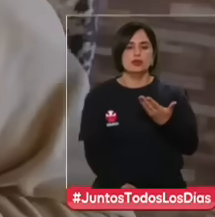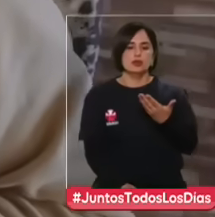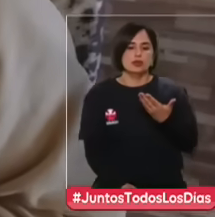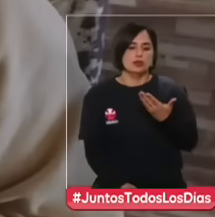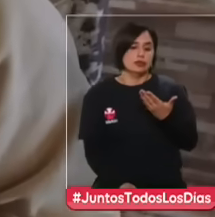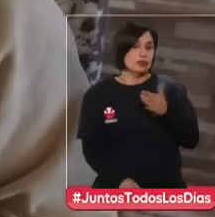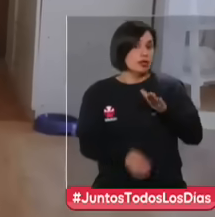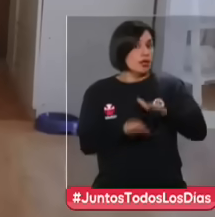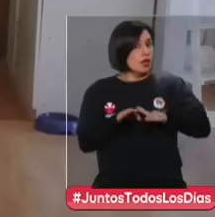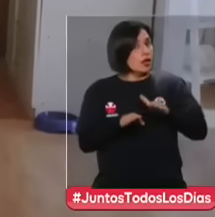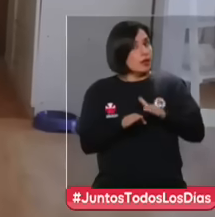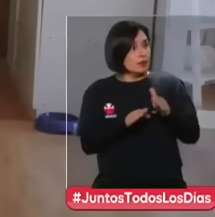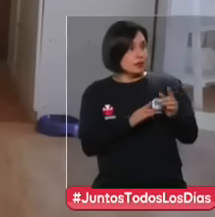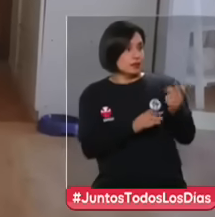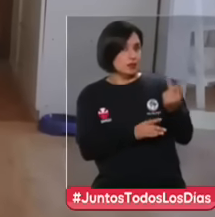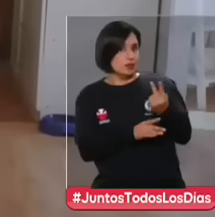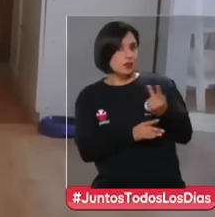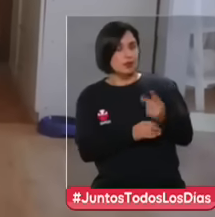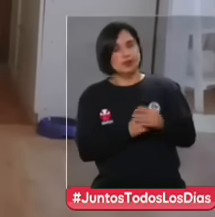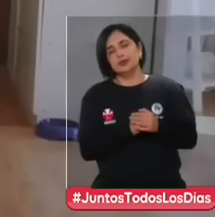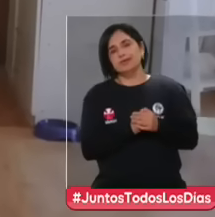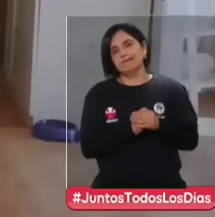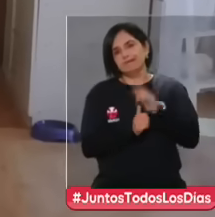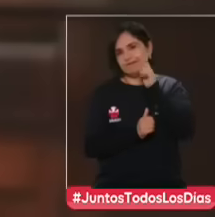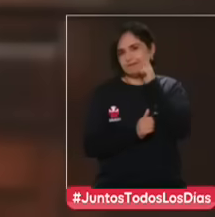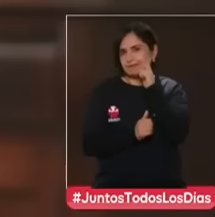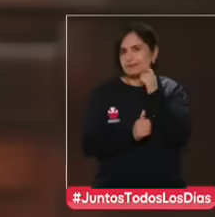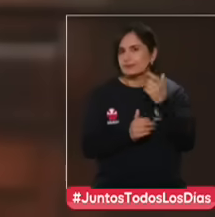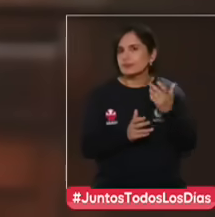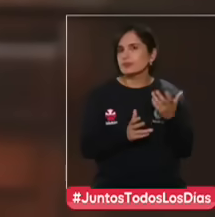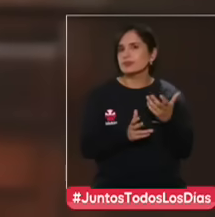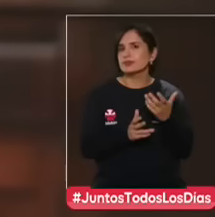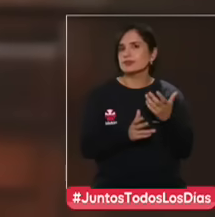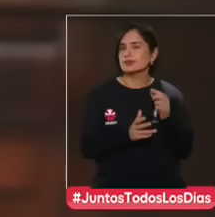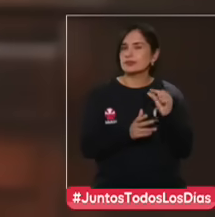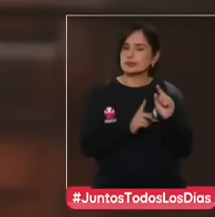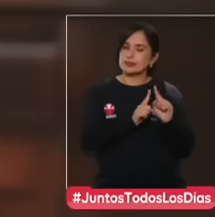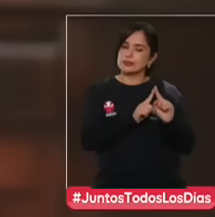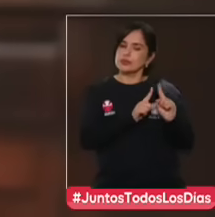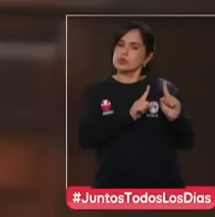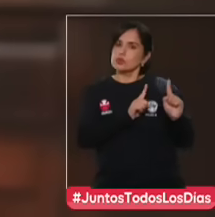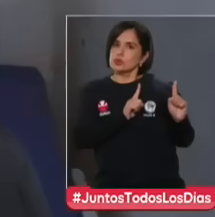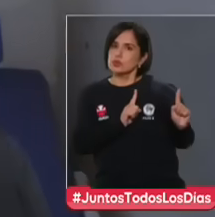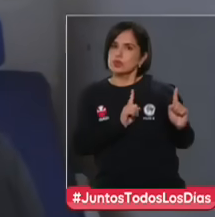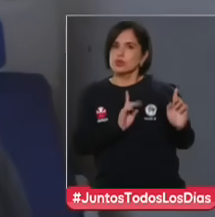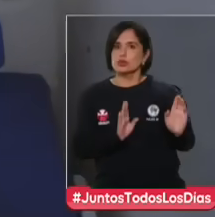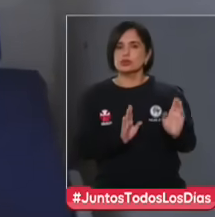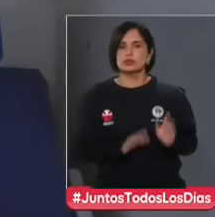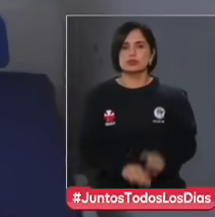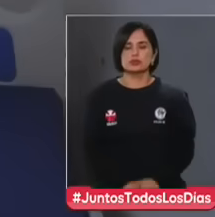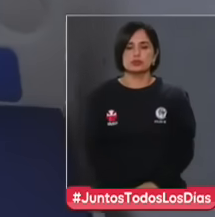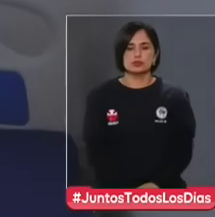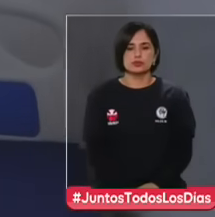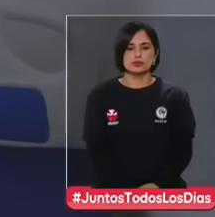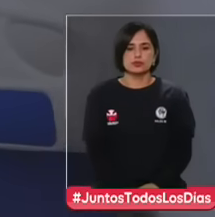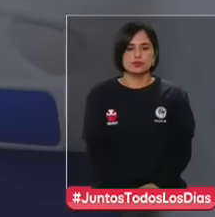repente con Cristian nos ha traído un poco de distanciamiento entre los dos.